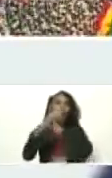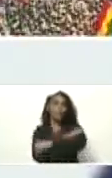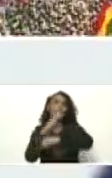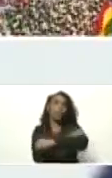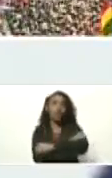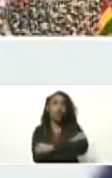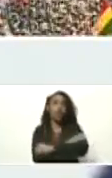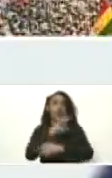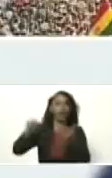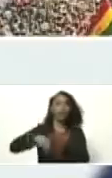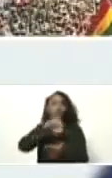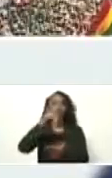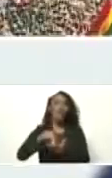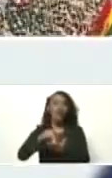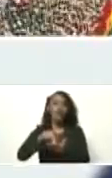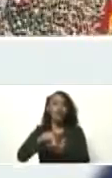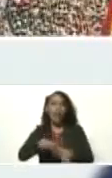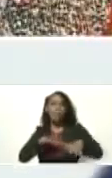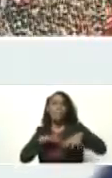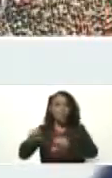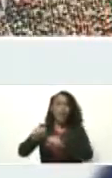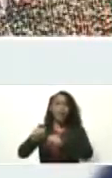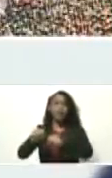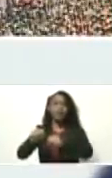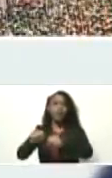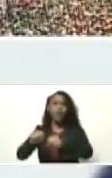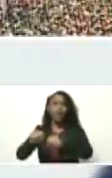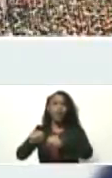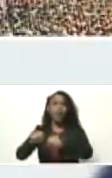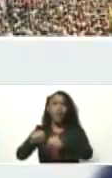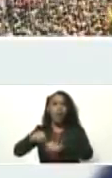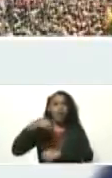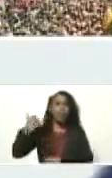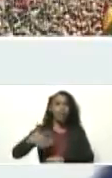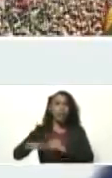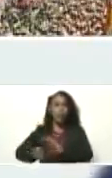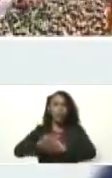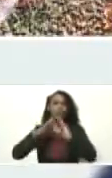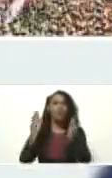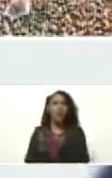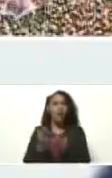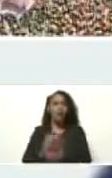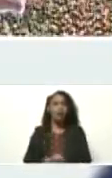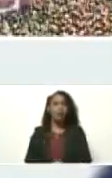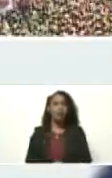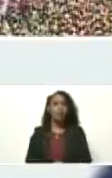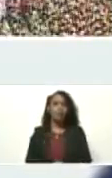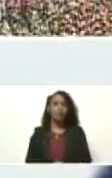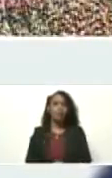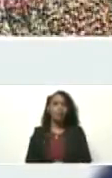oligarquía nacional y al imperialismo y a la derecha mundial.